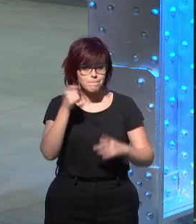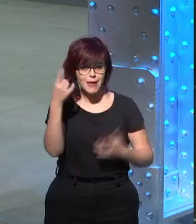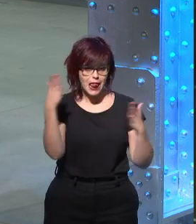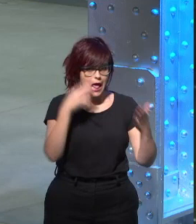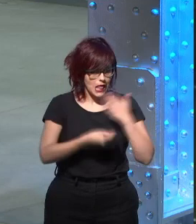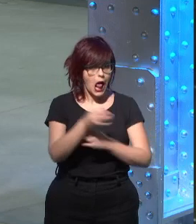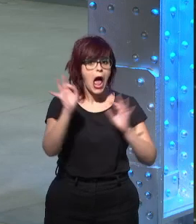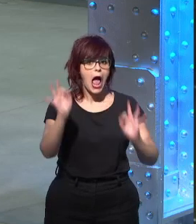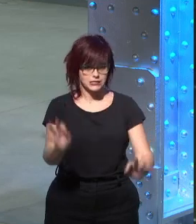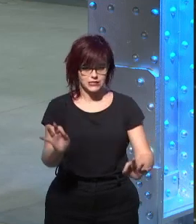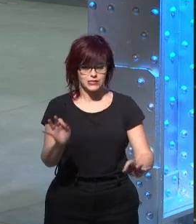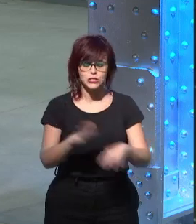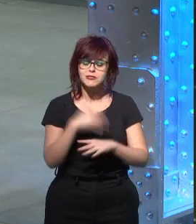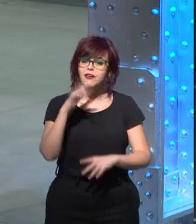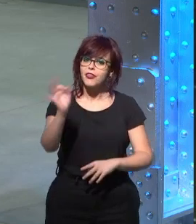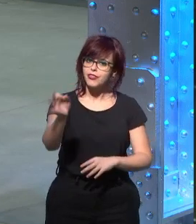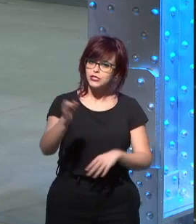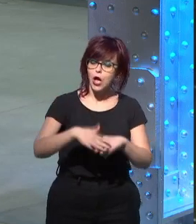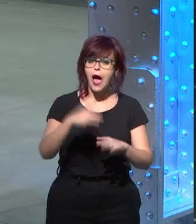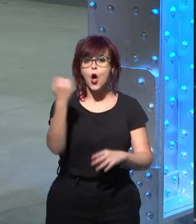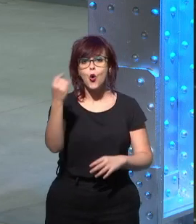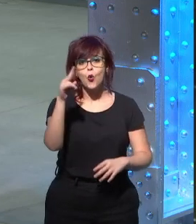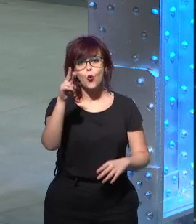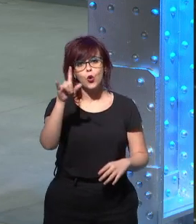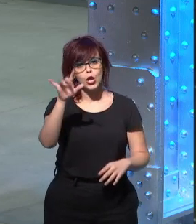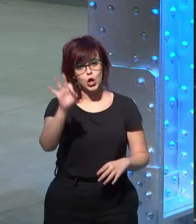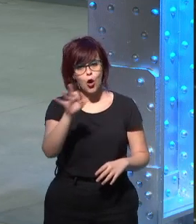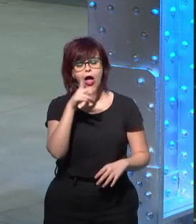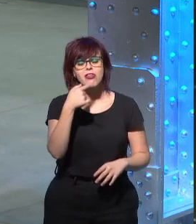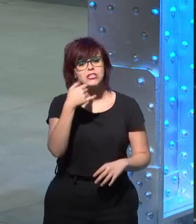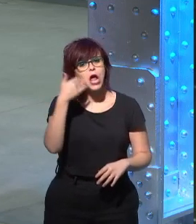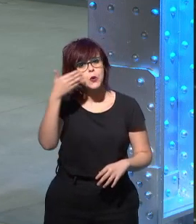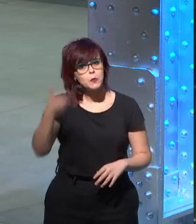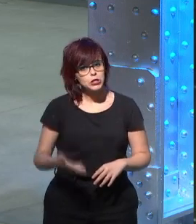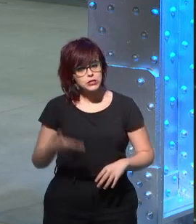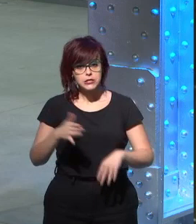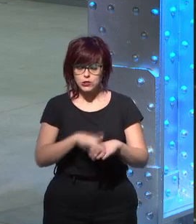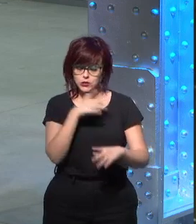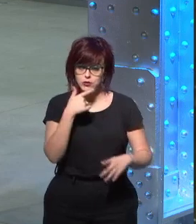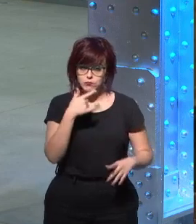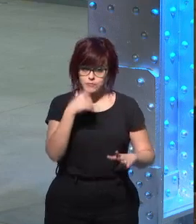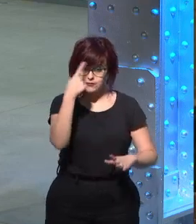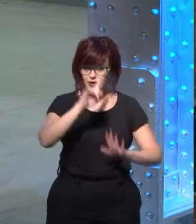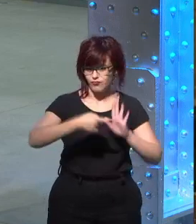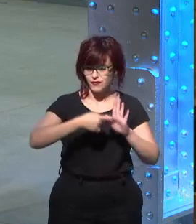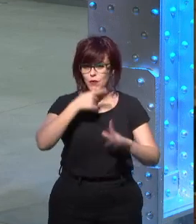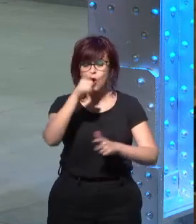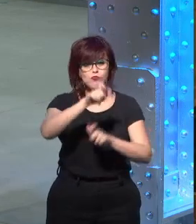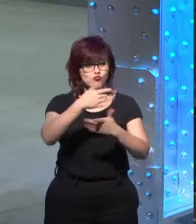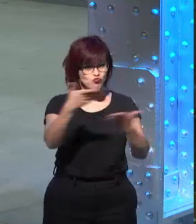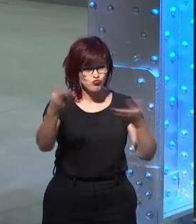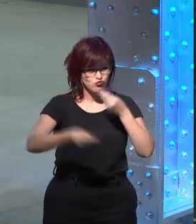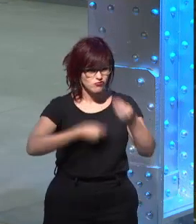¿eh? No, yo sí que hay una cosa que es cierta. Antes Julio daba una clave que es interesante y yo sé indirectamente porque lo hacéis, seguramente muchos también, ¿no?